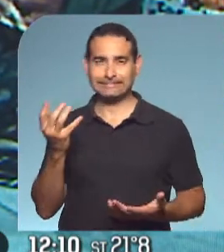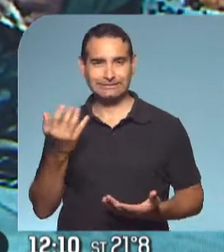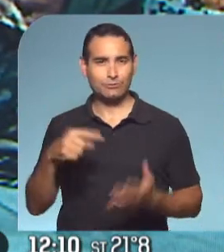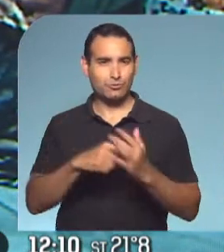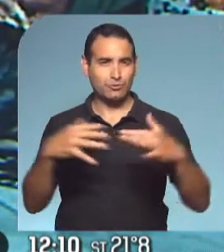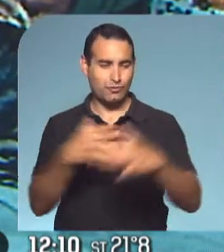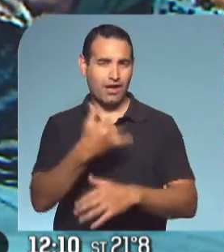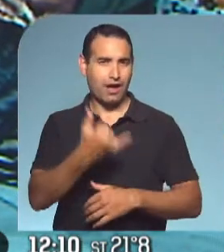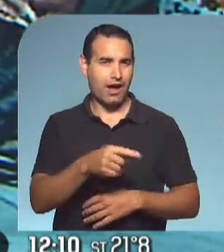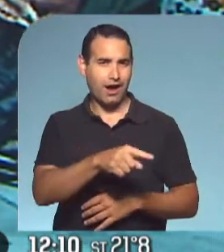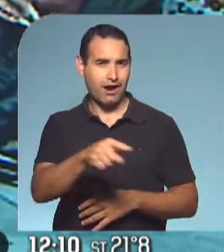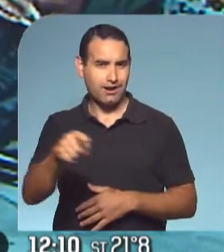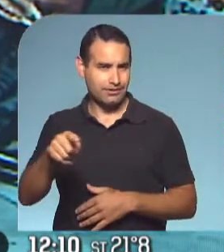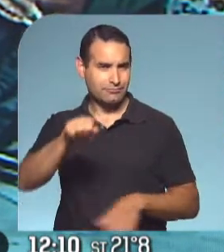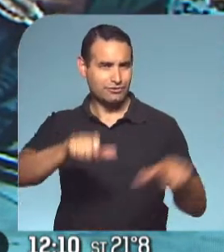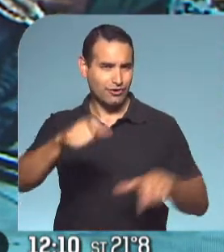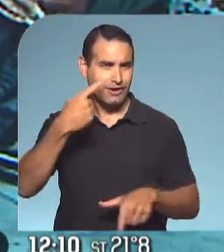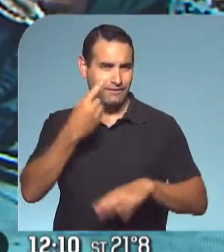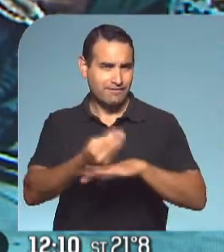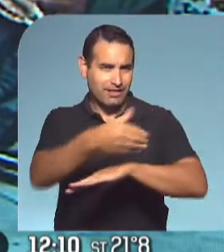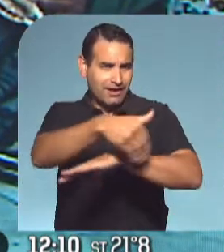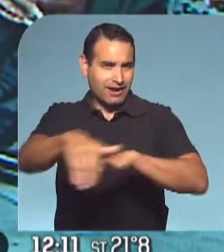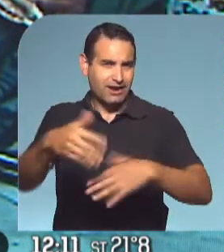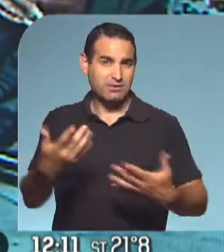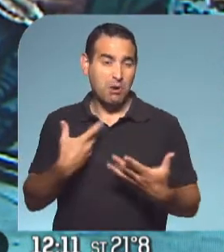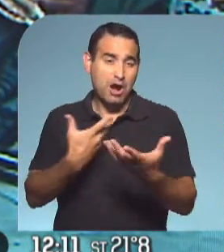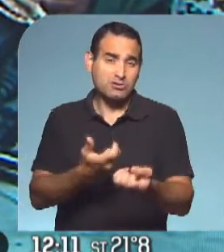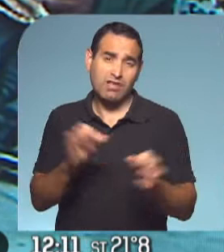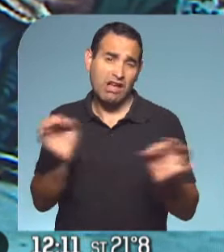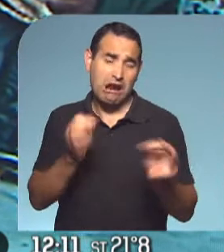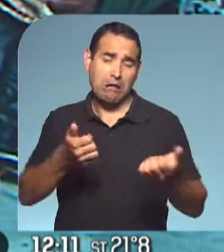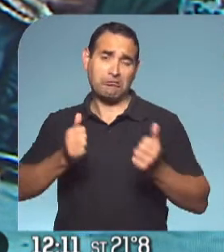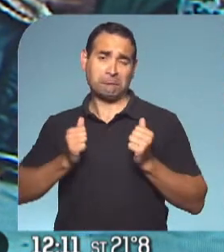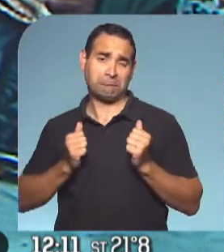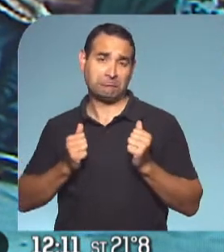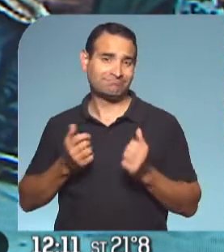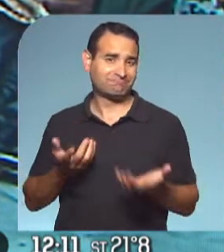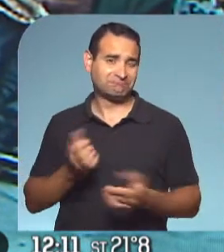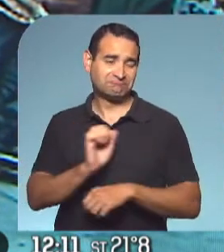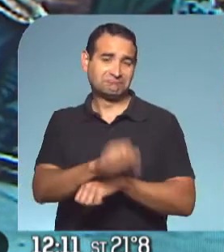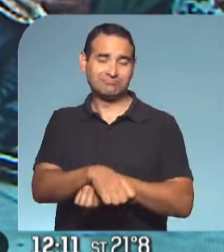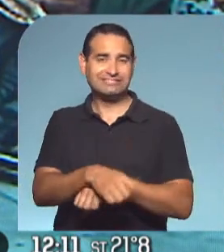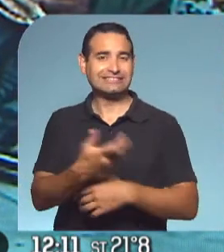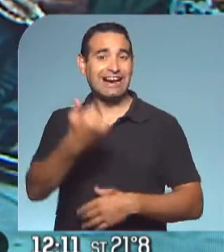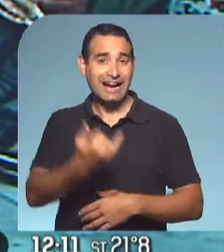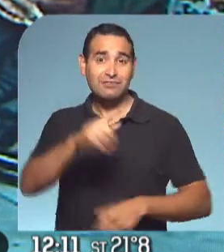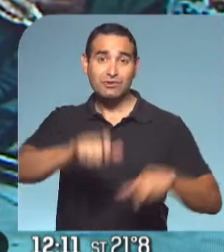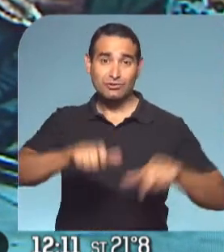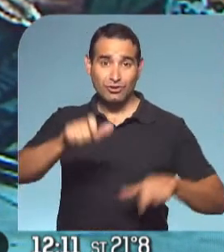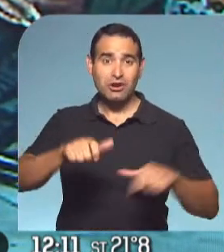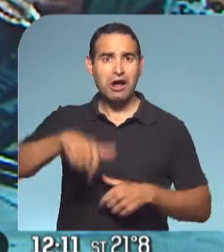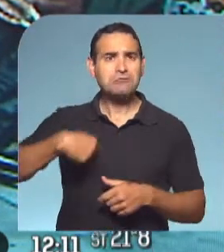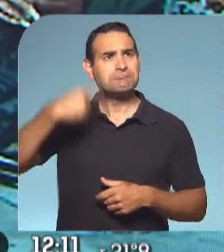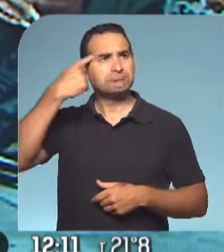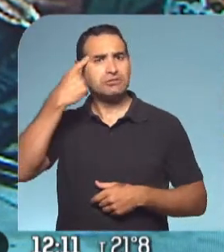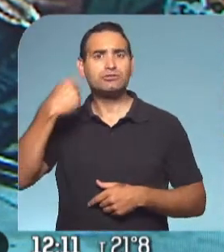ciudades, pero que no hacemos nada, o hacemos poco, o no hacemos lo suficiente. Bueno, hay gente que, mientras ahora nos